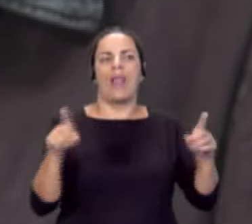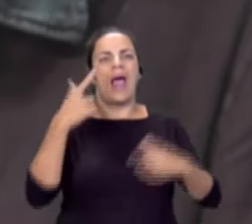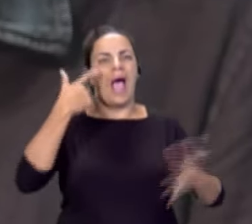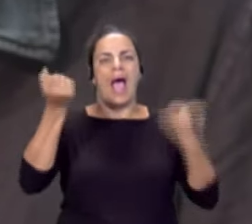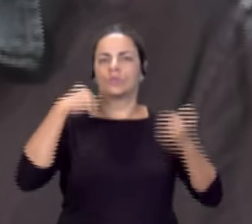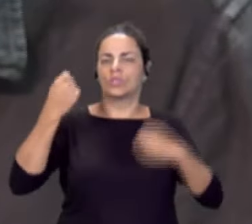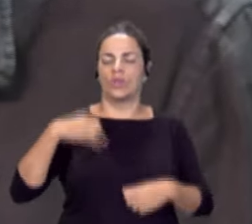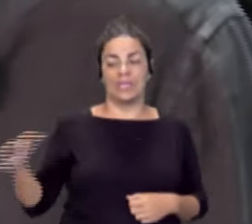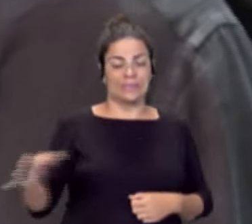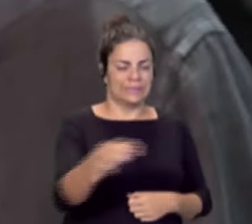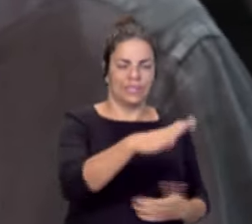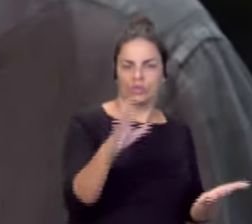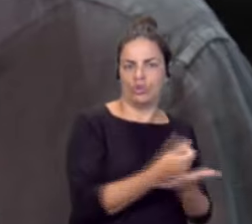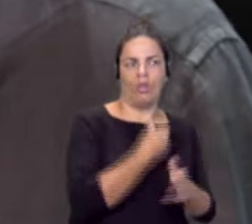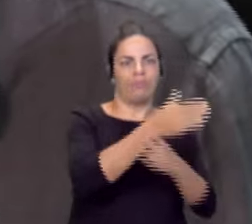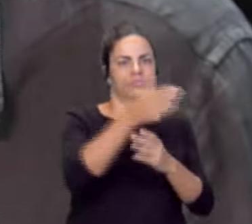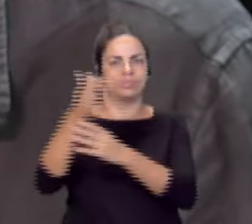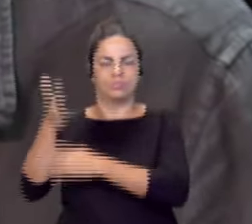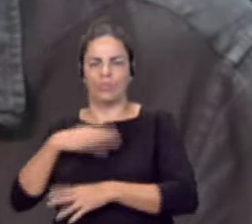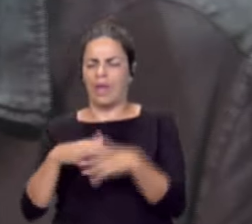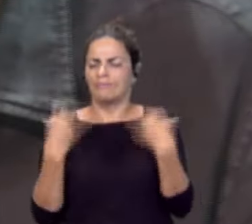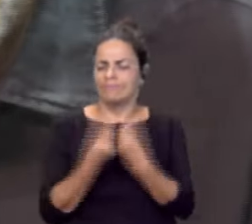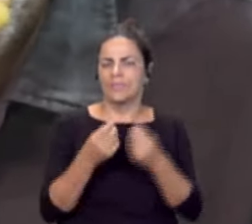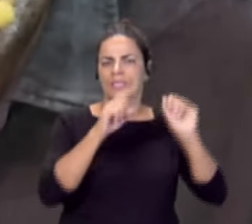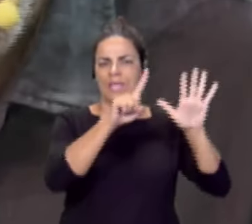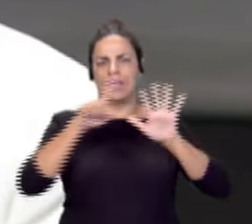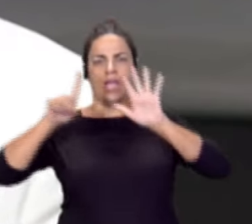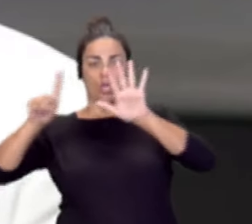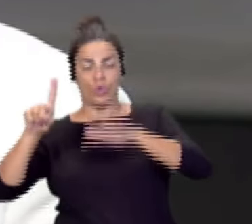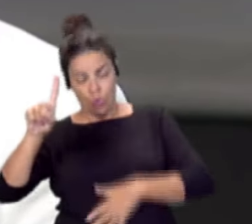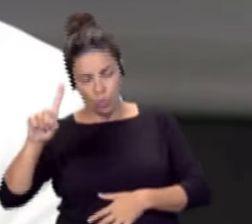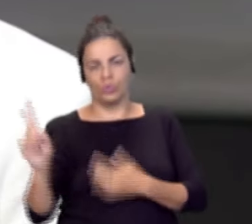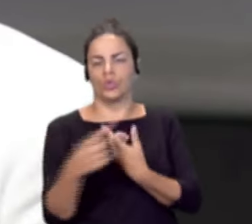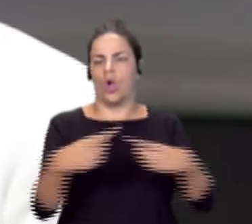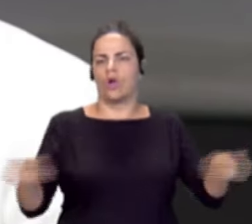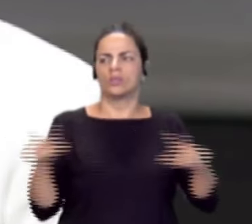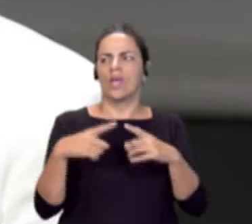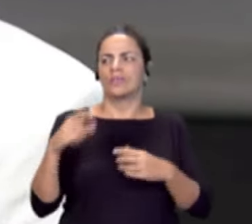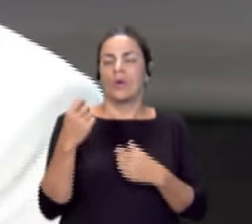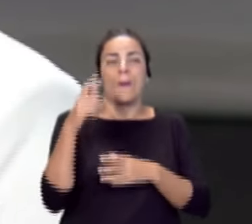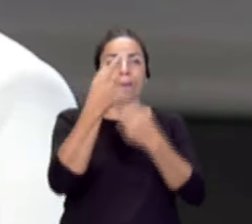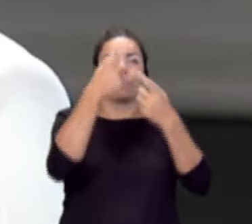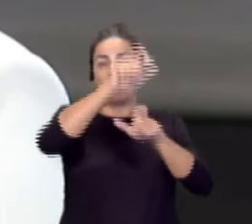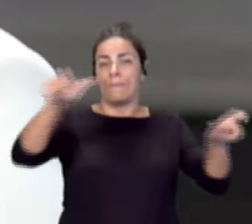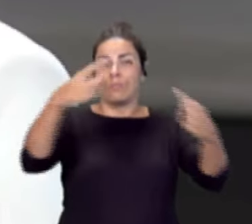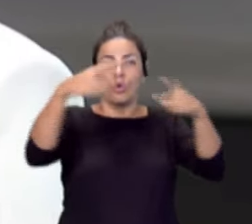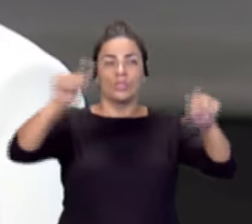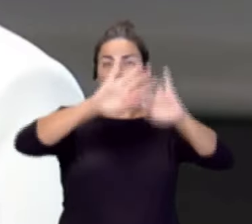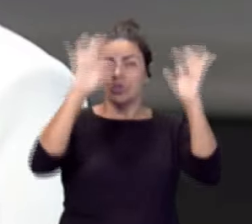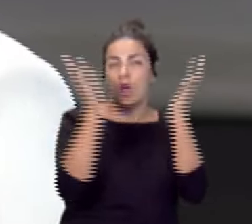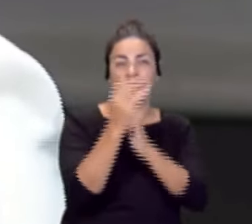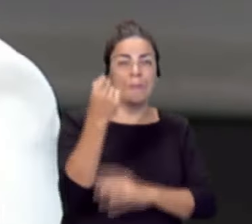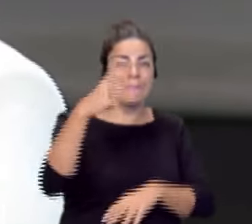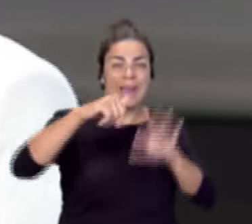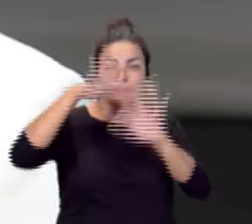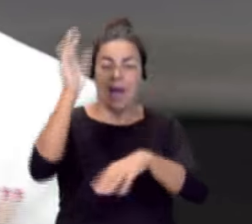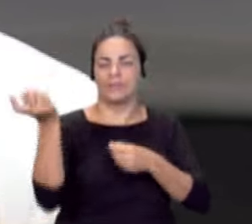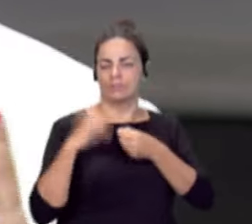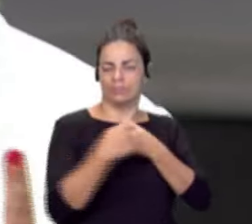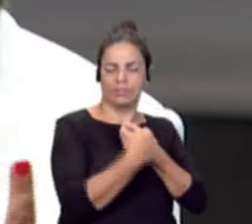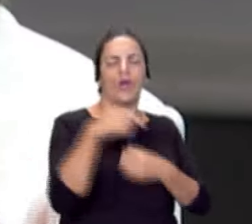Son 61 conciertos. Participan más de 1000 músicos de todo el mundo. Hoy vamos a hablar con el director del